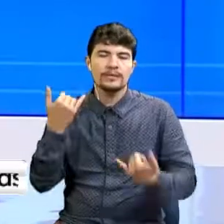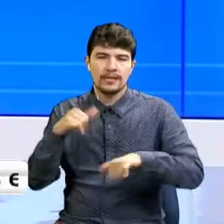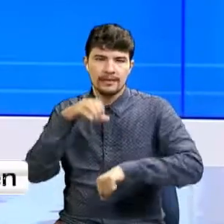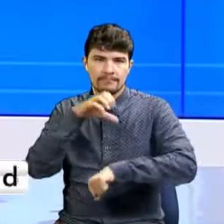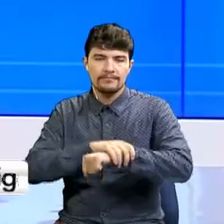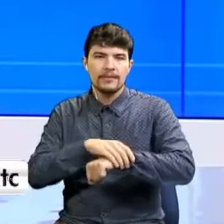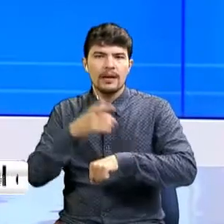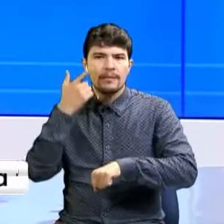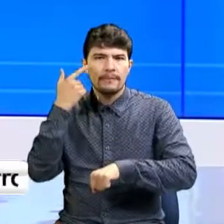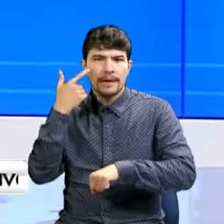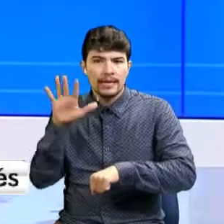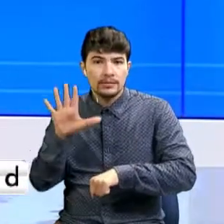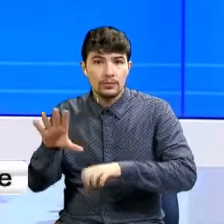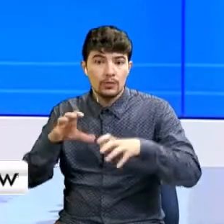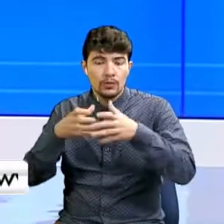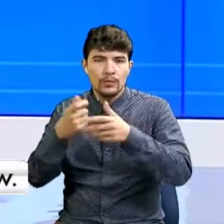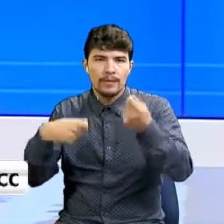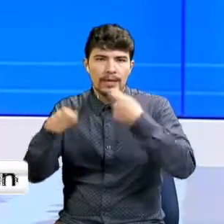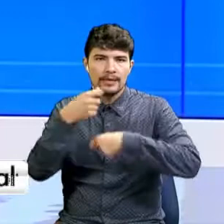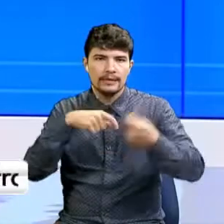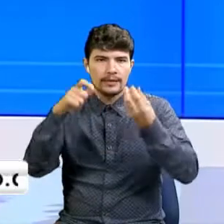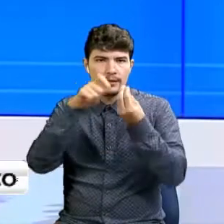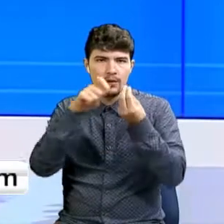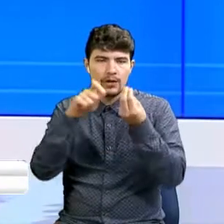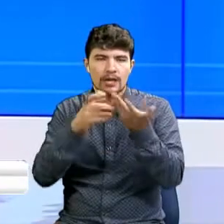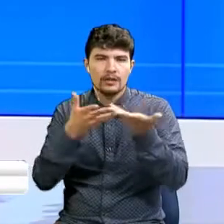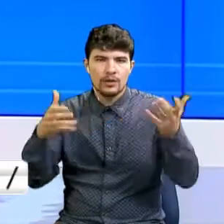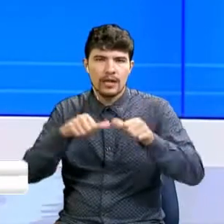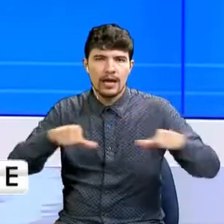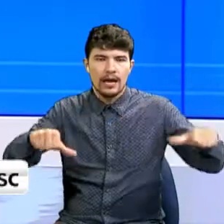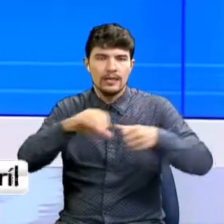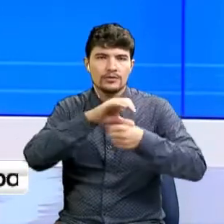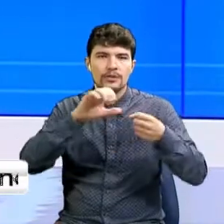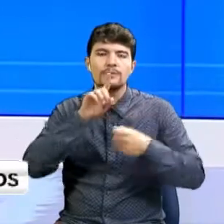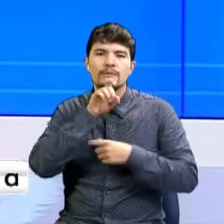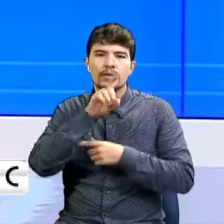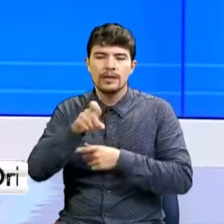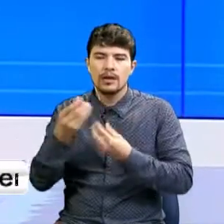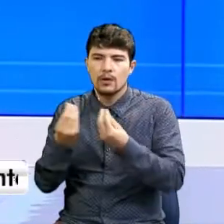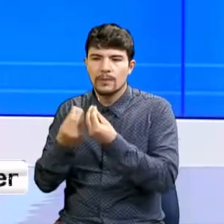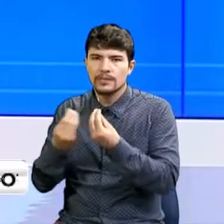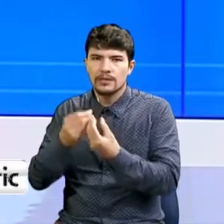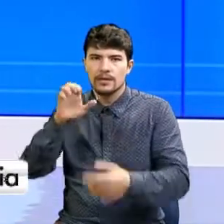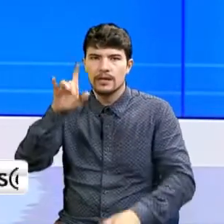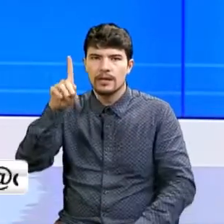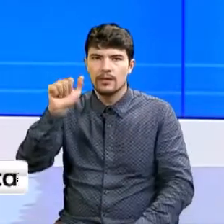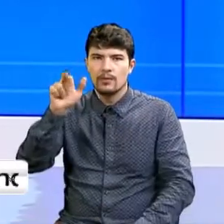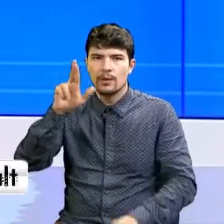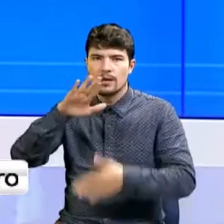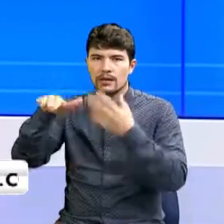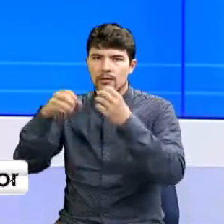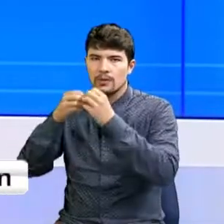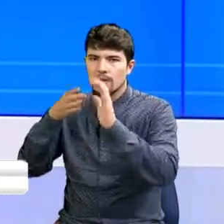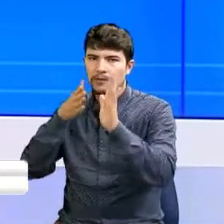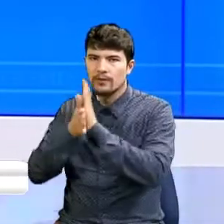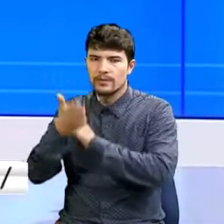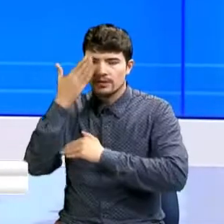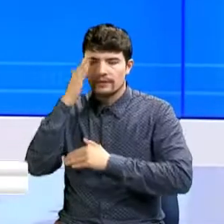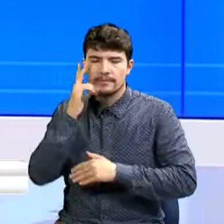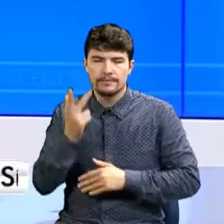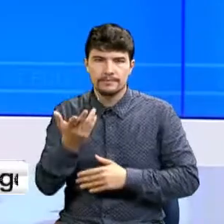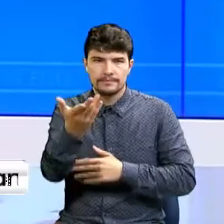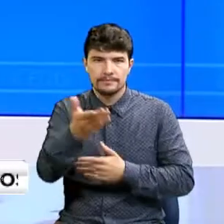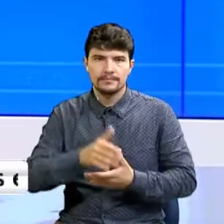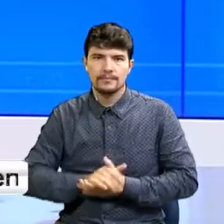parecer, distribuían droga en barrios populares del área metropolitana. Nuestro compañero Eduard Pinilla tiene todos los detalles de esta